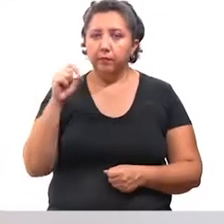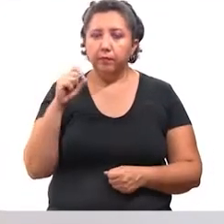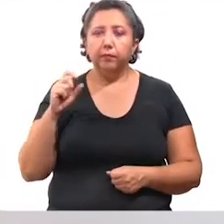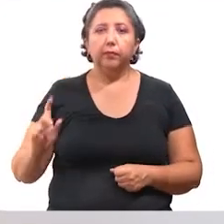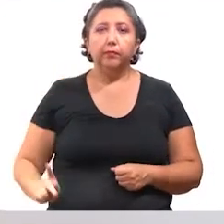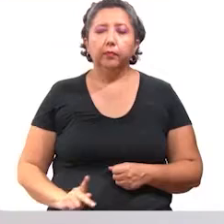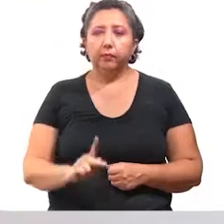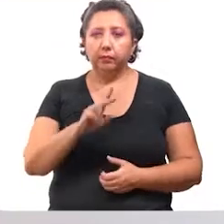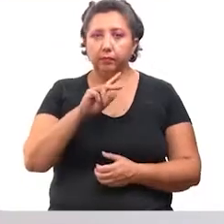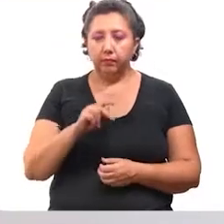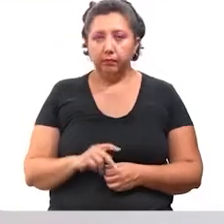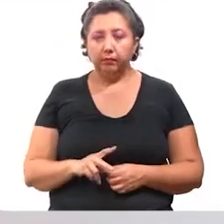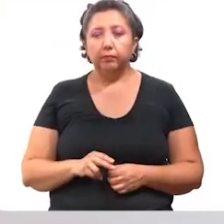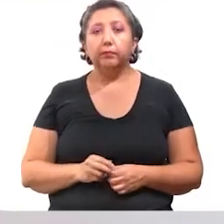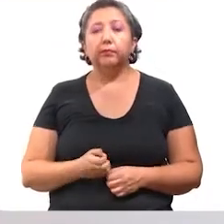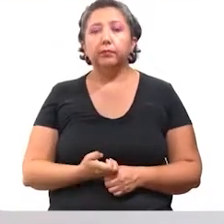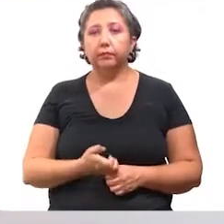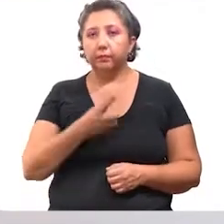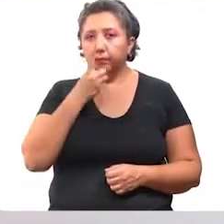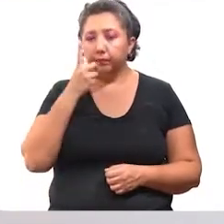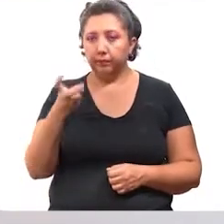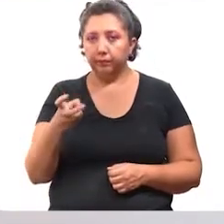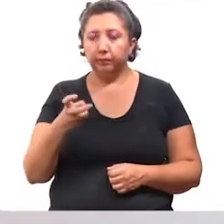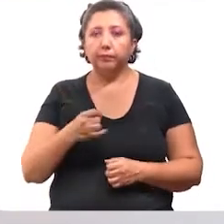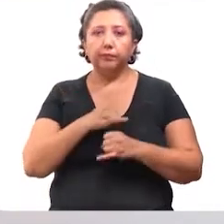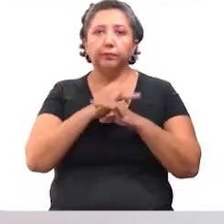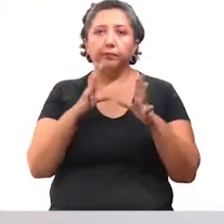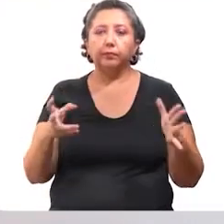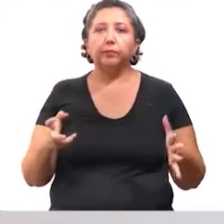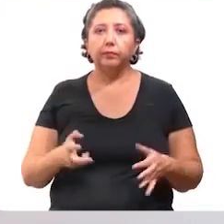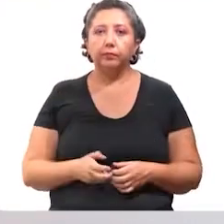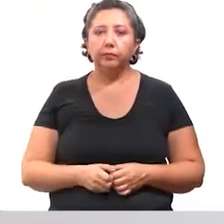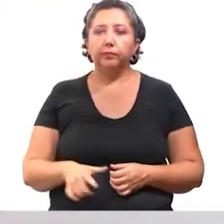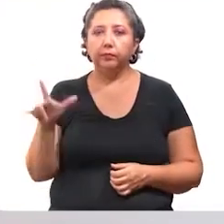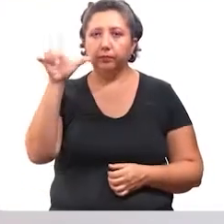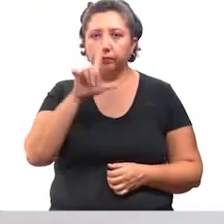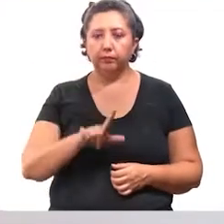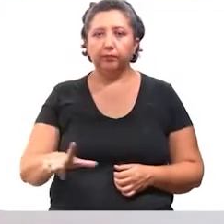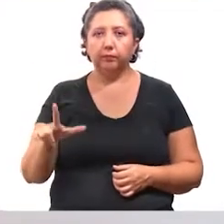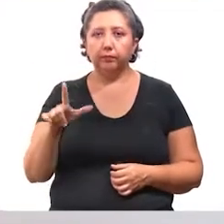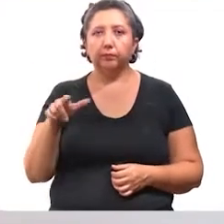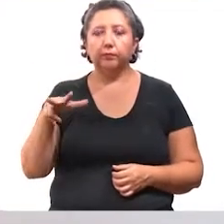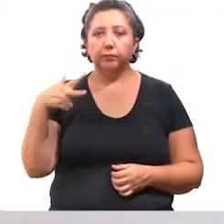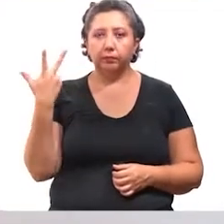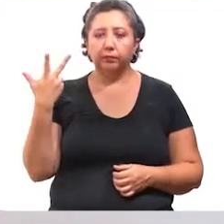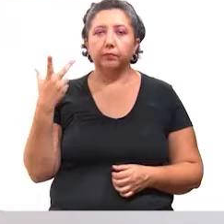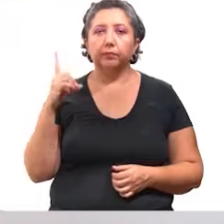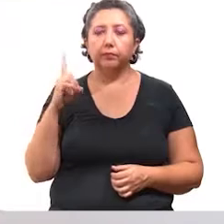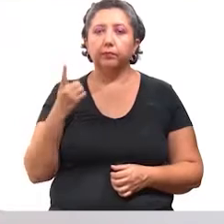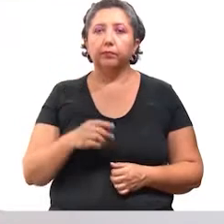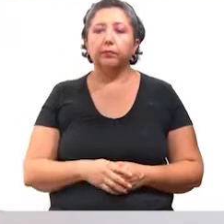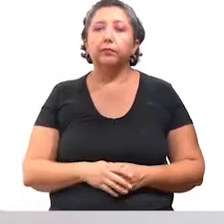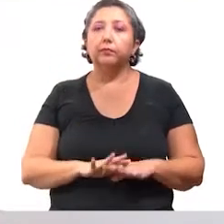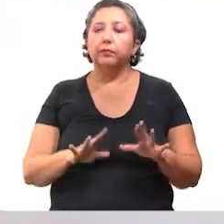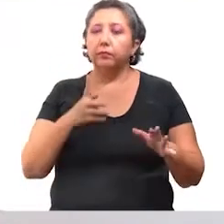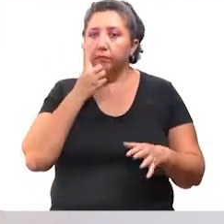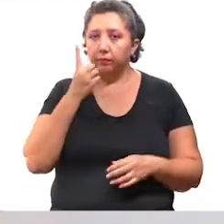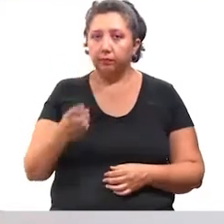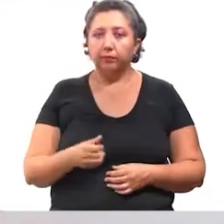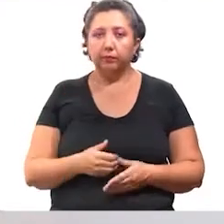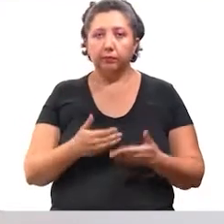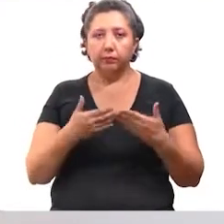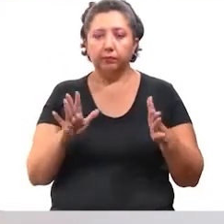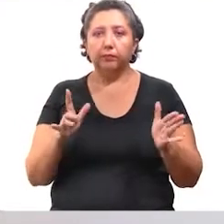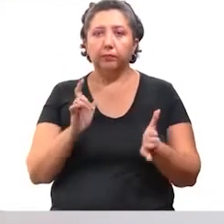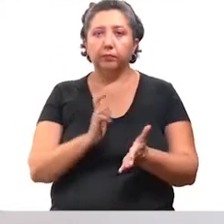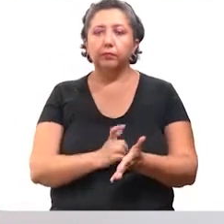20 municipios del interior del estado. Este es el parte médico de este lunes 13 de diciembre. Como se ha